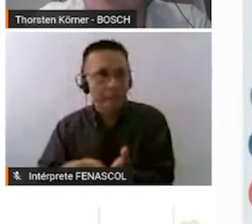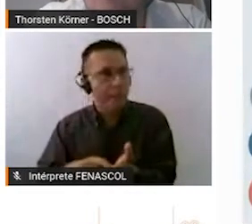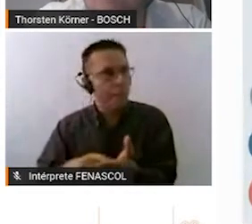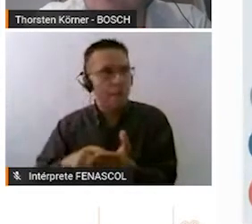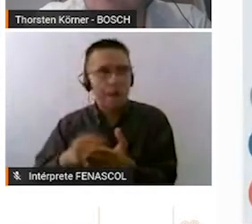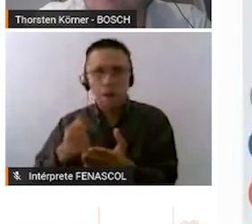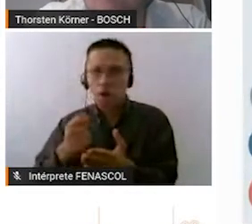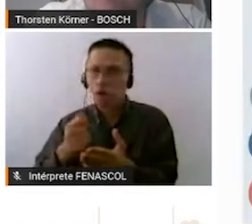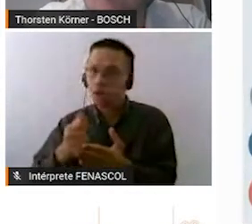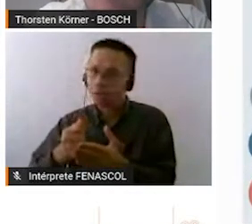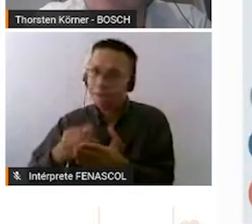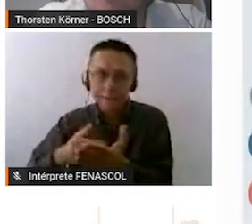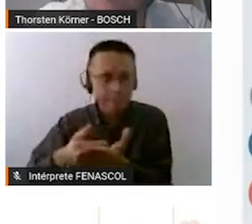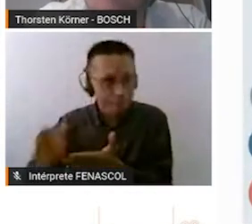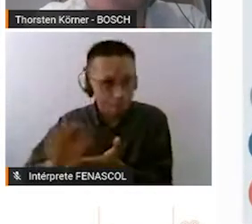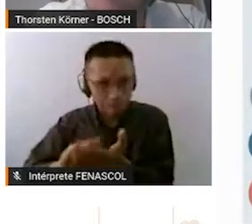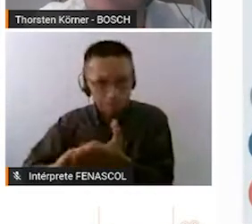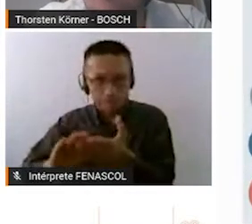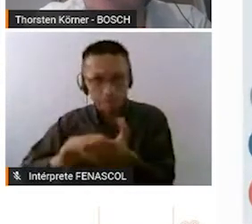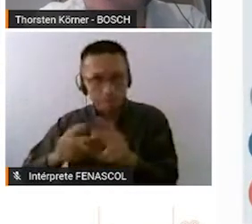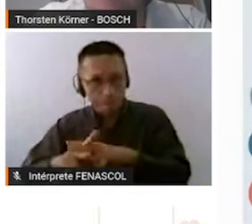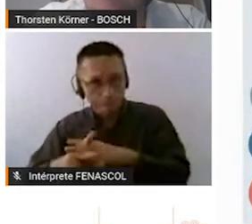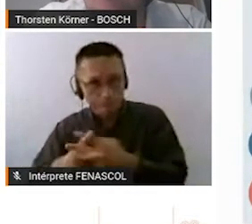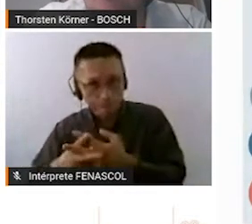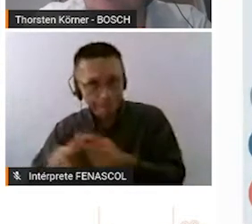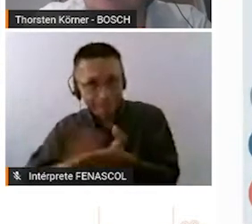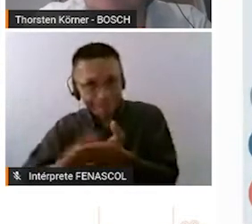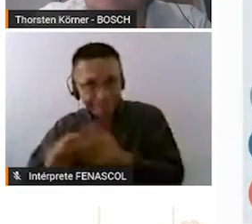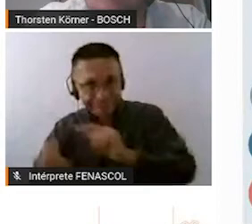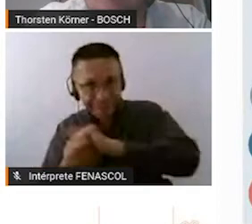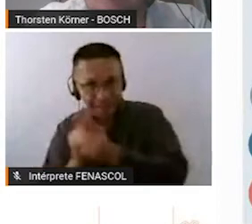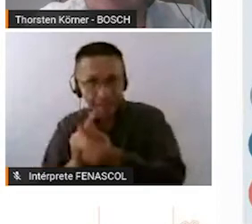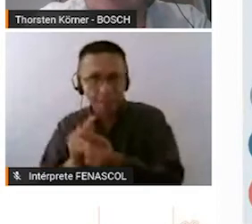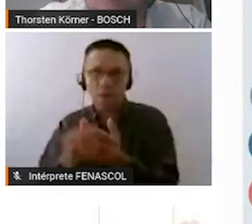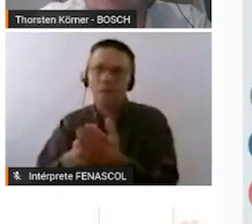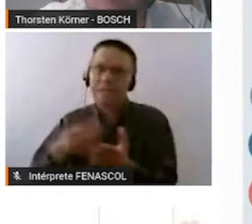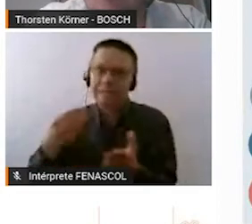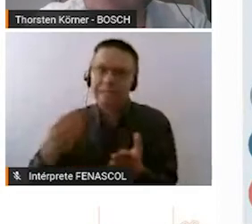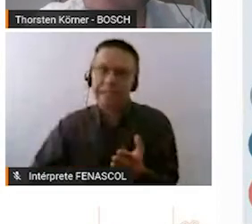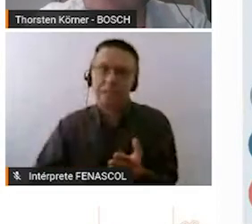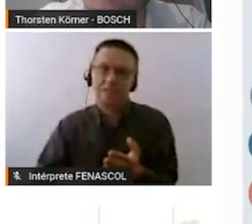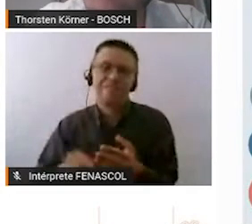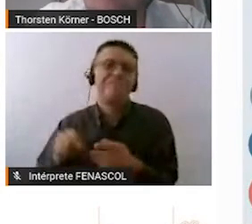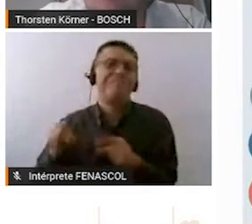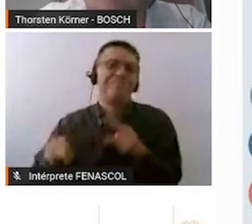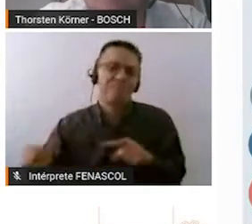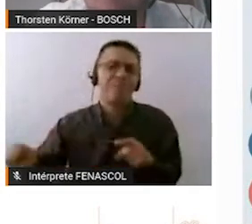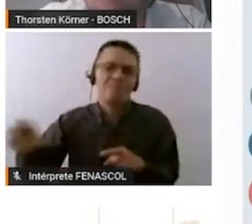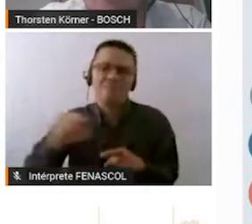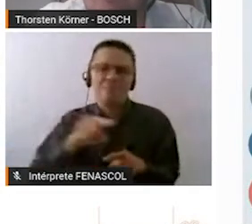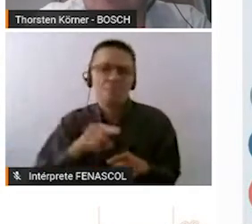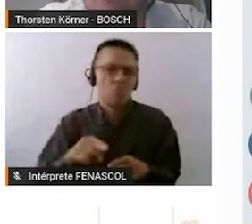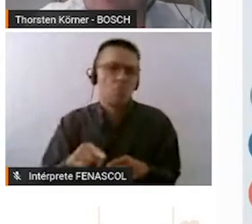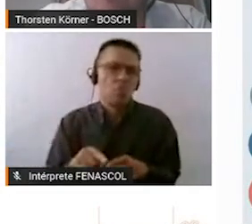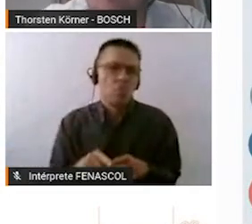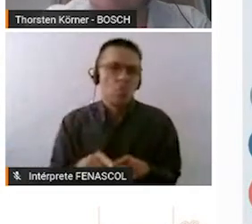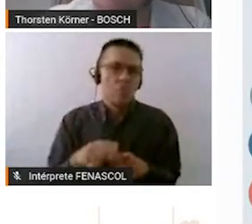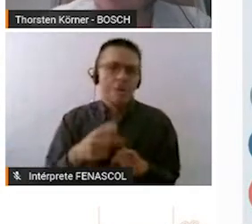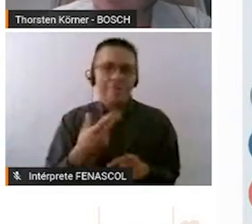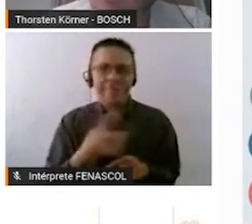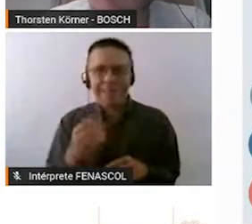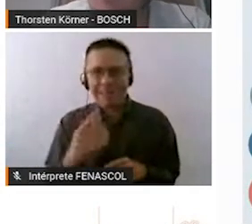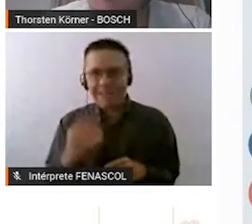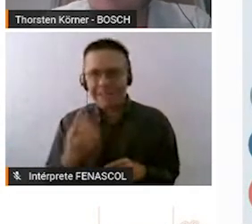hasta ahora en algunos lados probablemente la tasa de digitalización y automatización sea bastante baja.